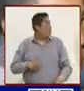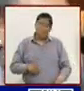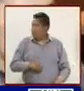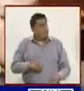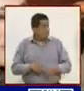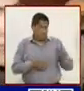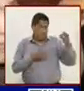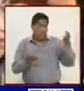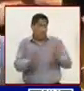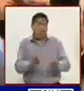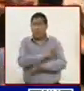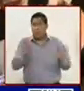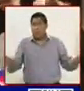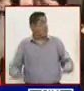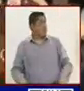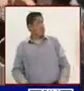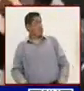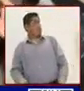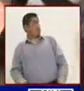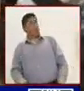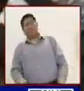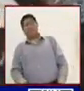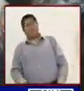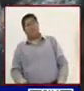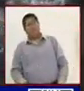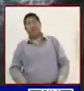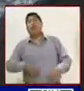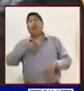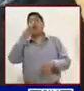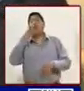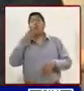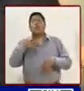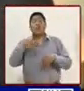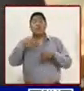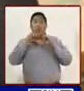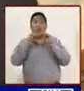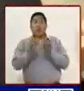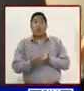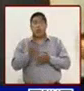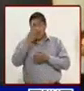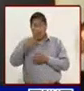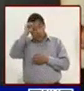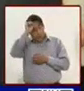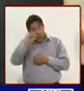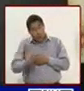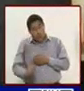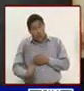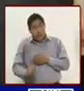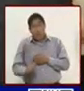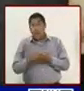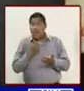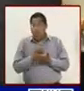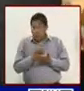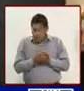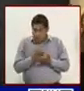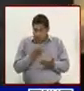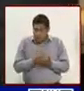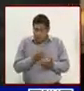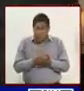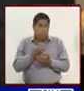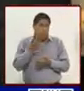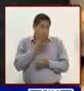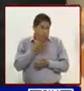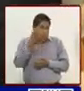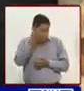nos dijeron y además tenemos que tener en cuenta que los colegios de la zona sur, tenemos que tener en cuenta la economía de los padres